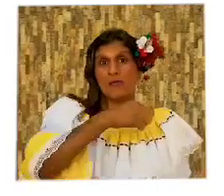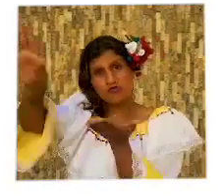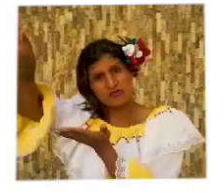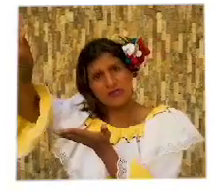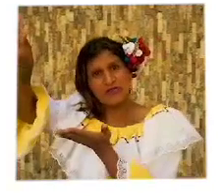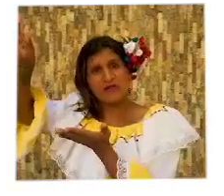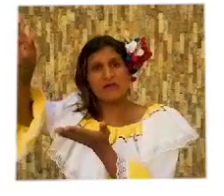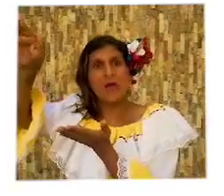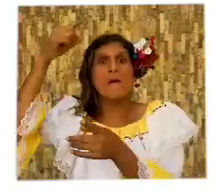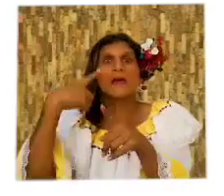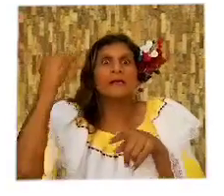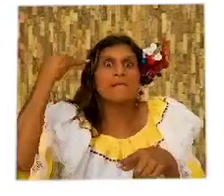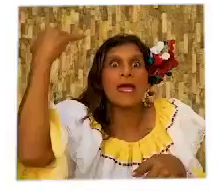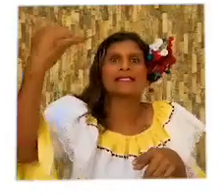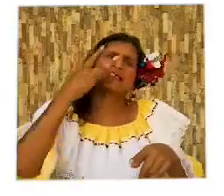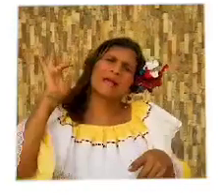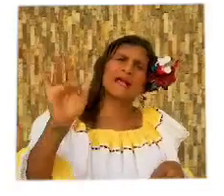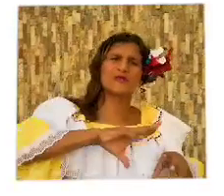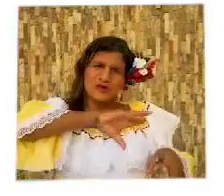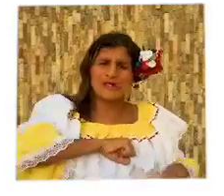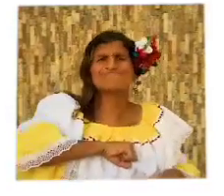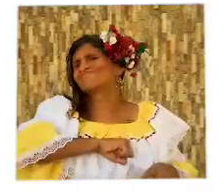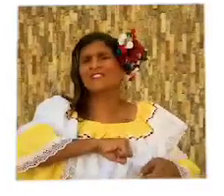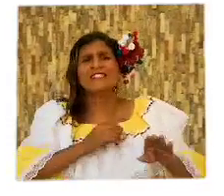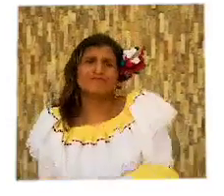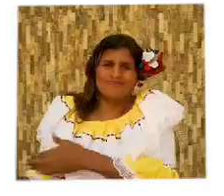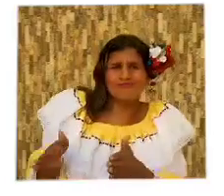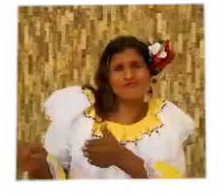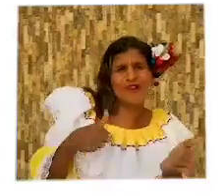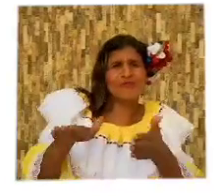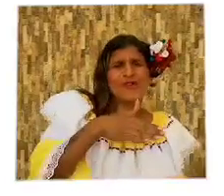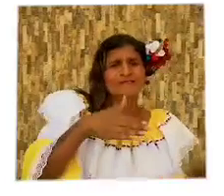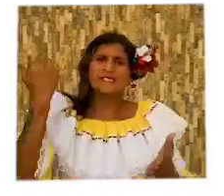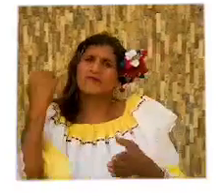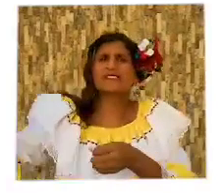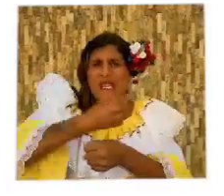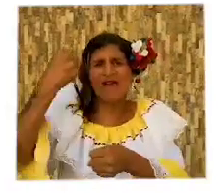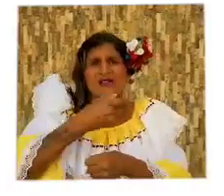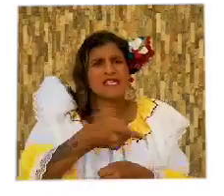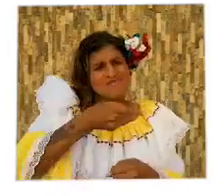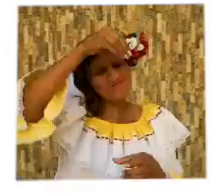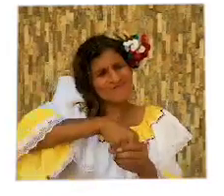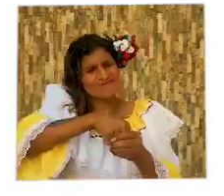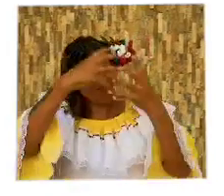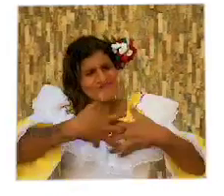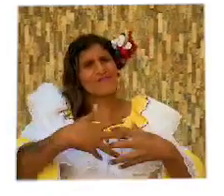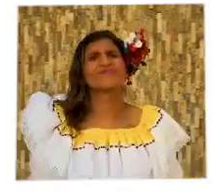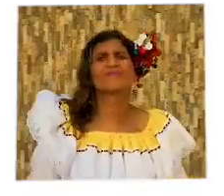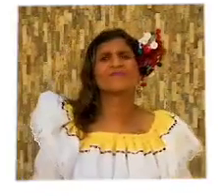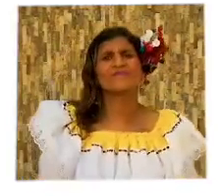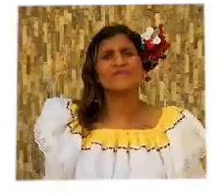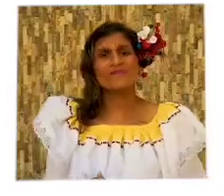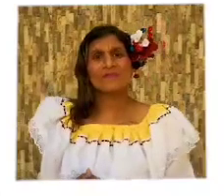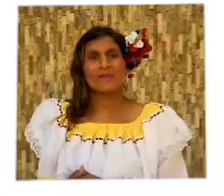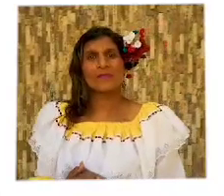puertas! ¡Paren pues oreja! En 1910 se realizó disque la segunda conferencia internacional de